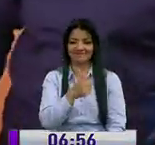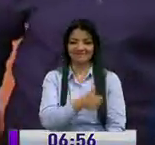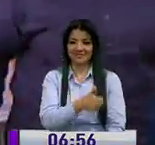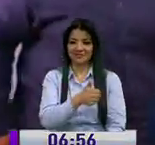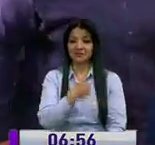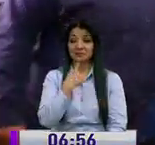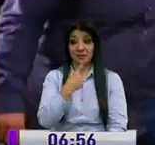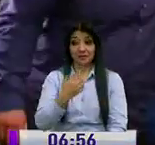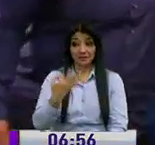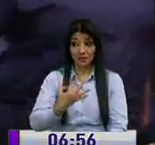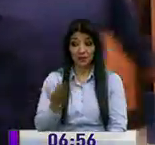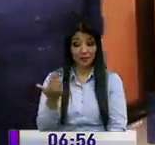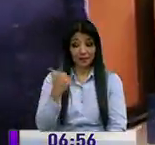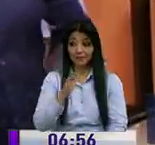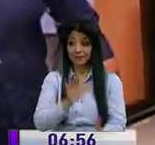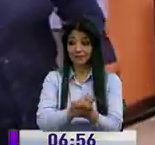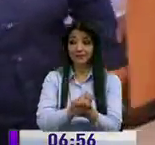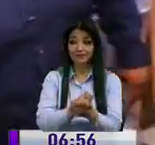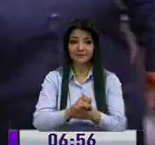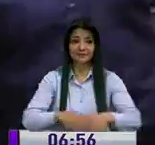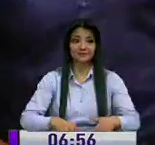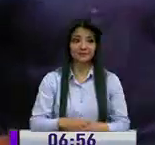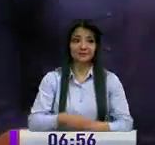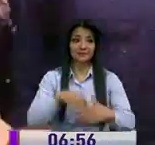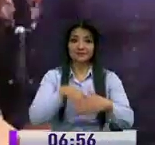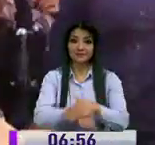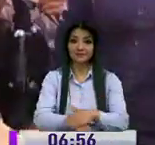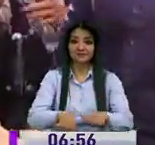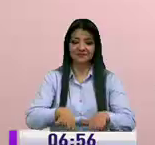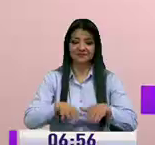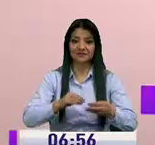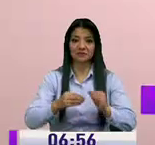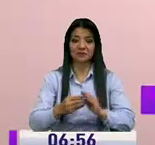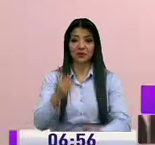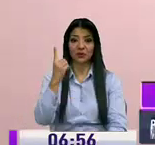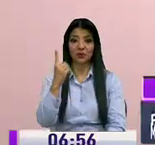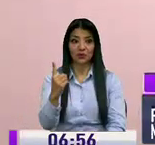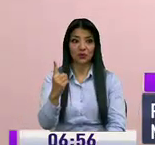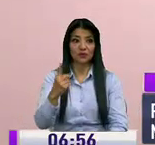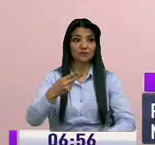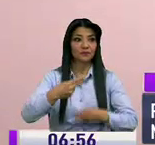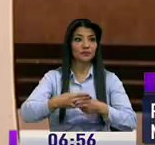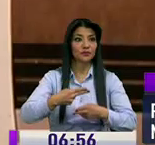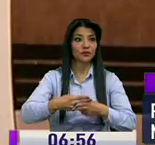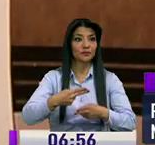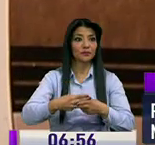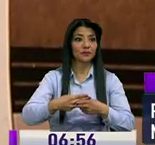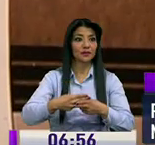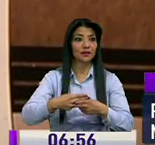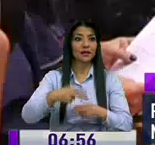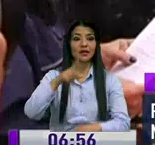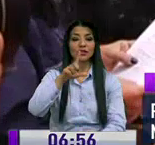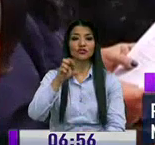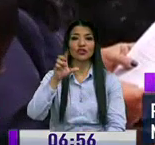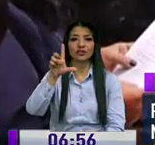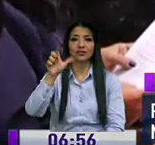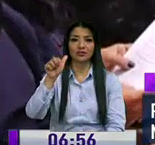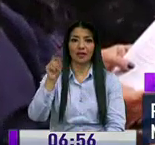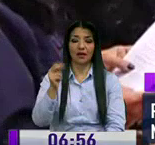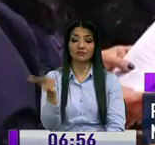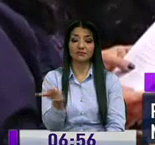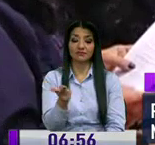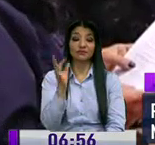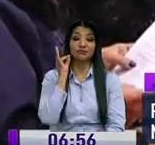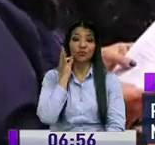dice, seguro nos vamos a casar. Al interior de la sala matrimonial número 1, aquella que lleva el nombre del poeta Numa Pompilio Yona, ambas mujeres